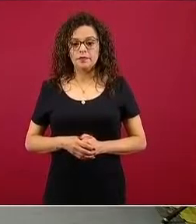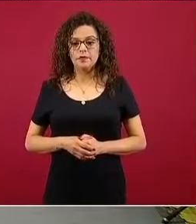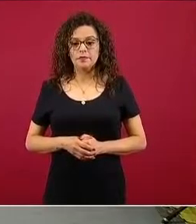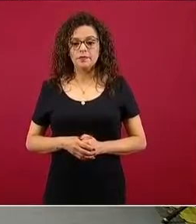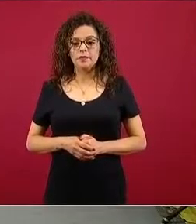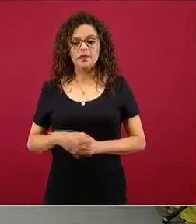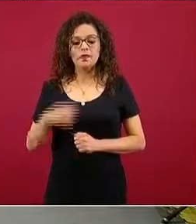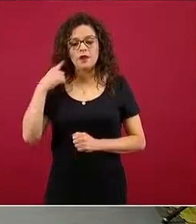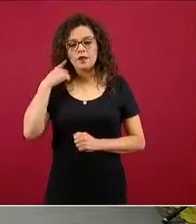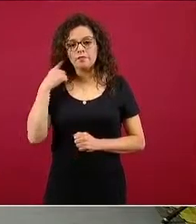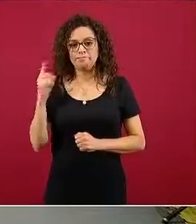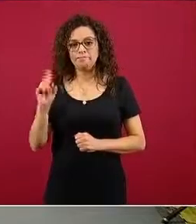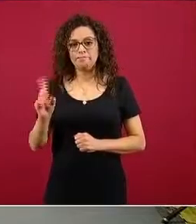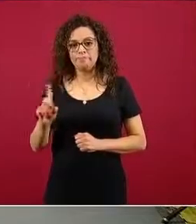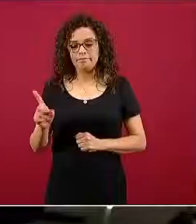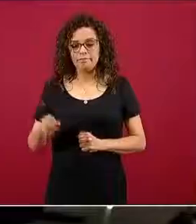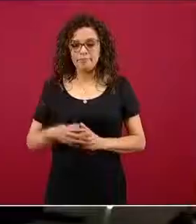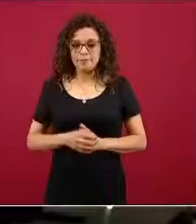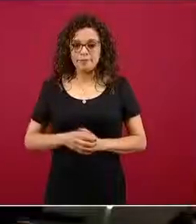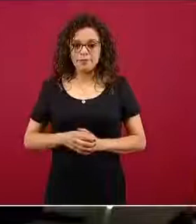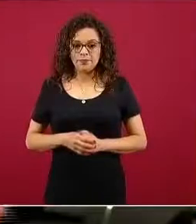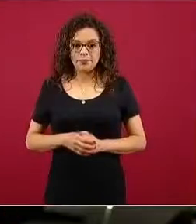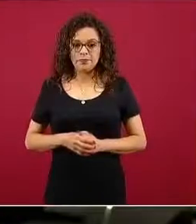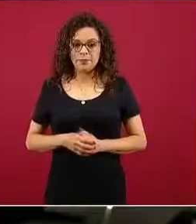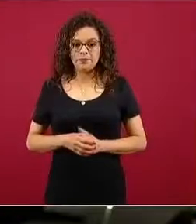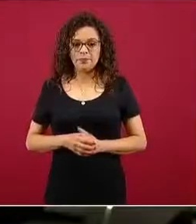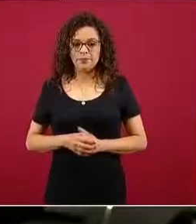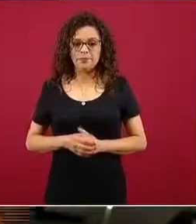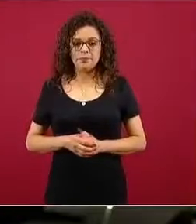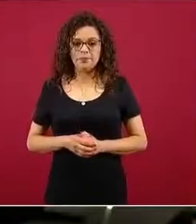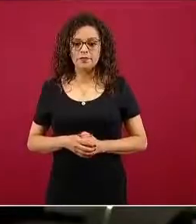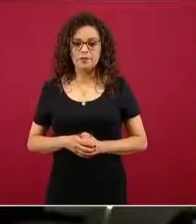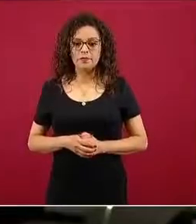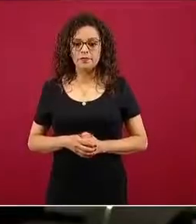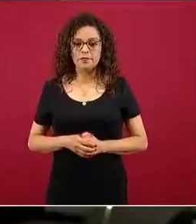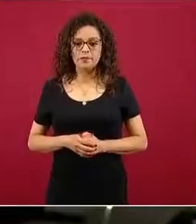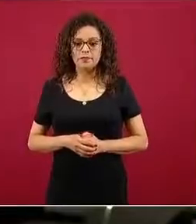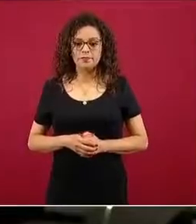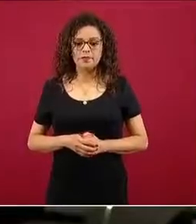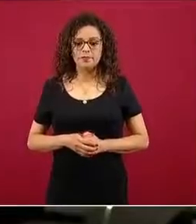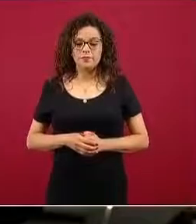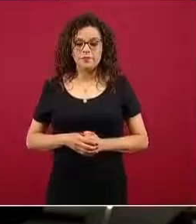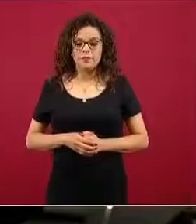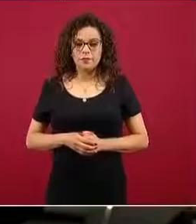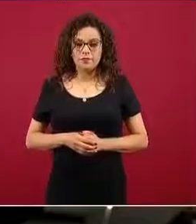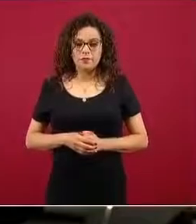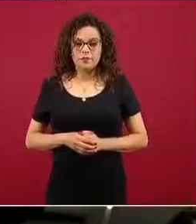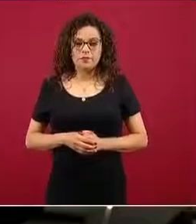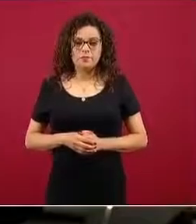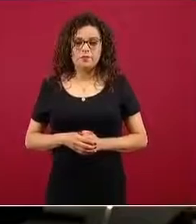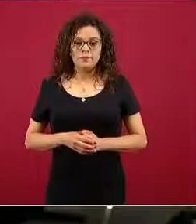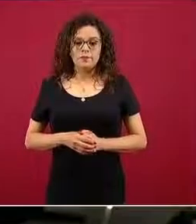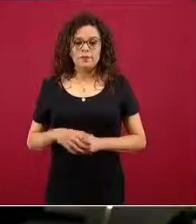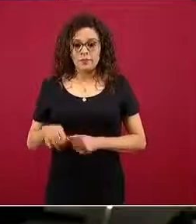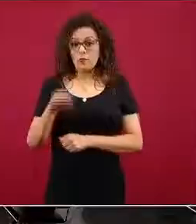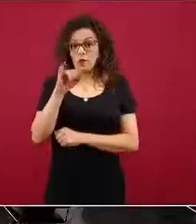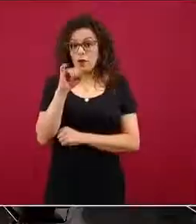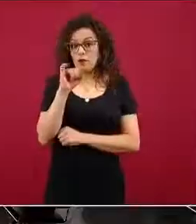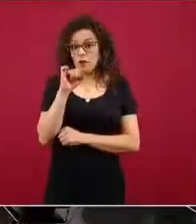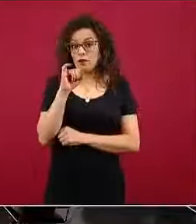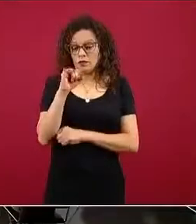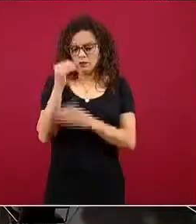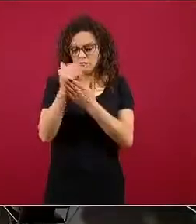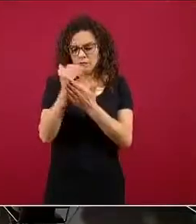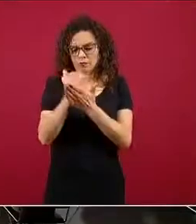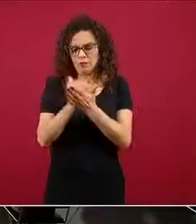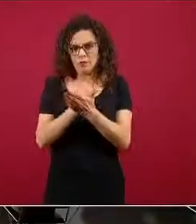alguna idea de organizar una vacunación en específico o si también nos van a mandar a nuestros turnos por edad. Sí, los criterios de